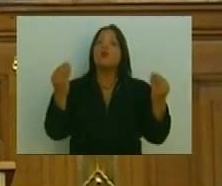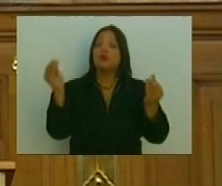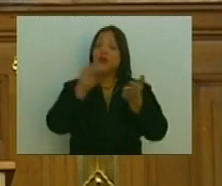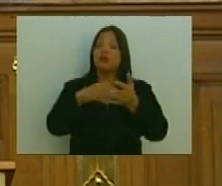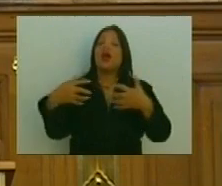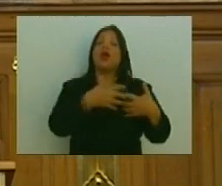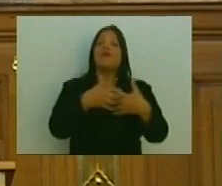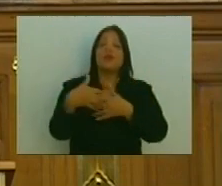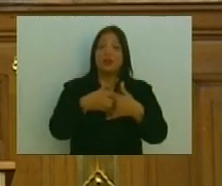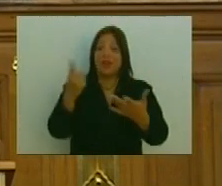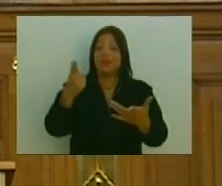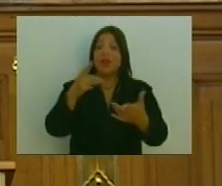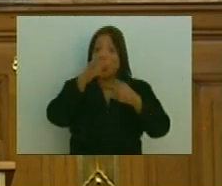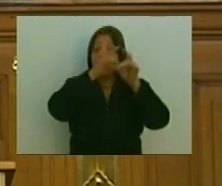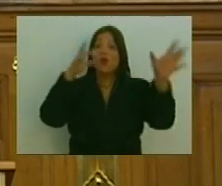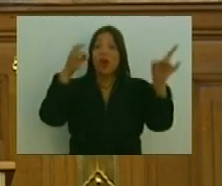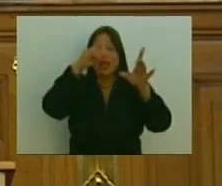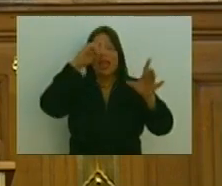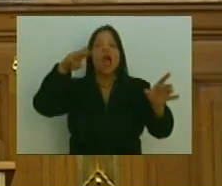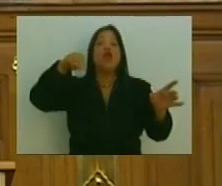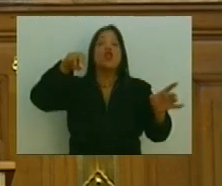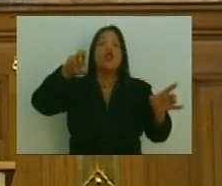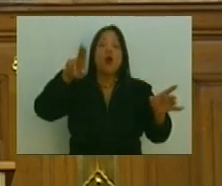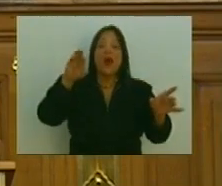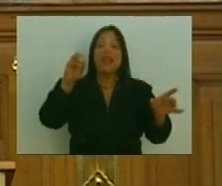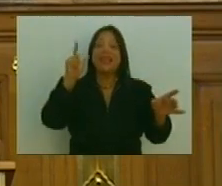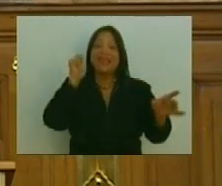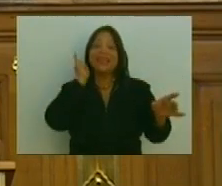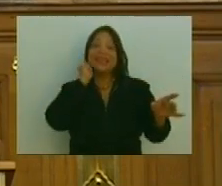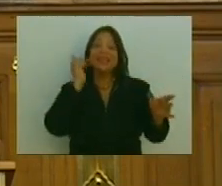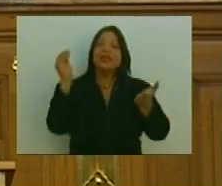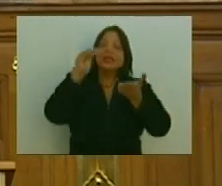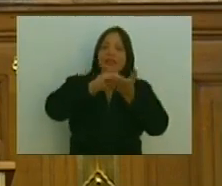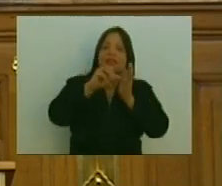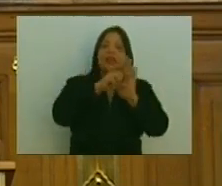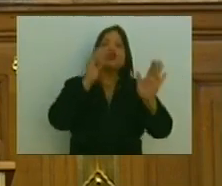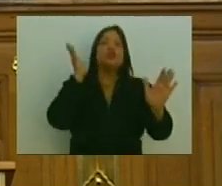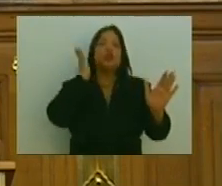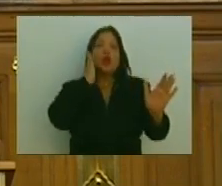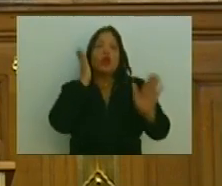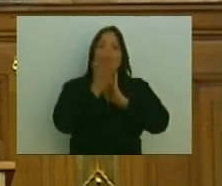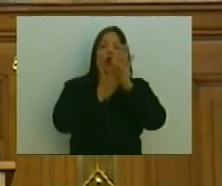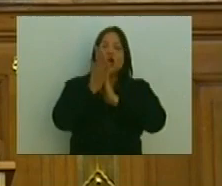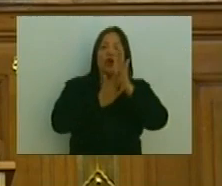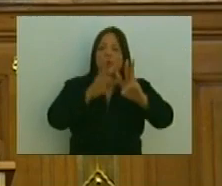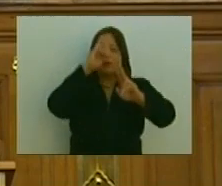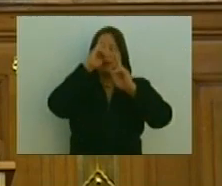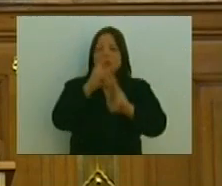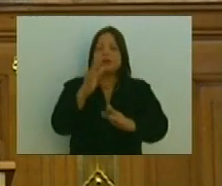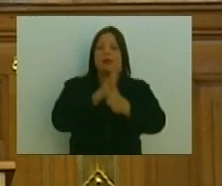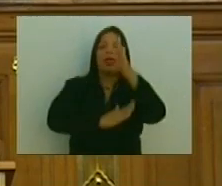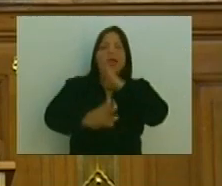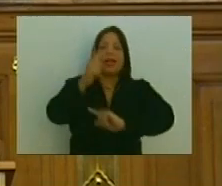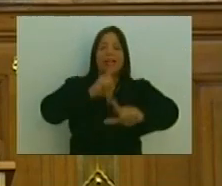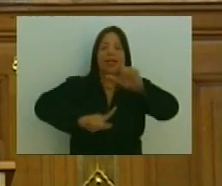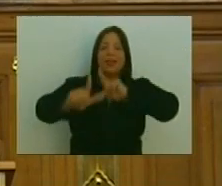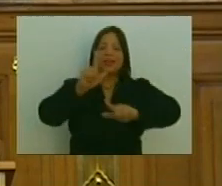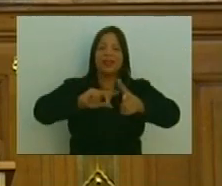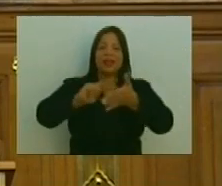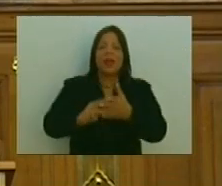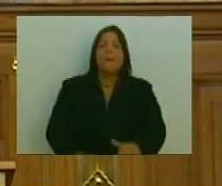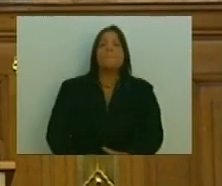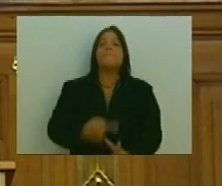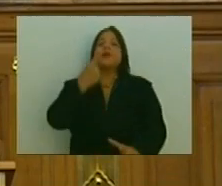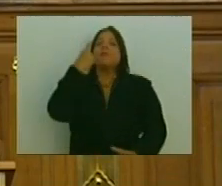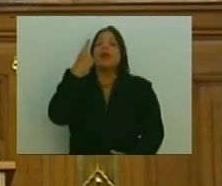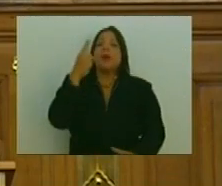lucha, Noelí, para que ese artículo 81, que incluyó a los sordos y que le dio el reconocimiento a las personas con discapacidad, por primera vez